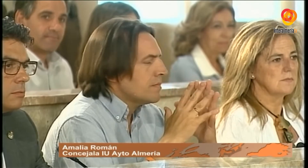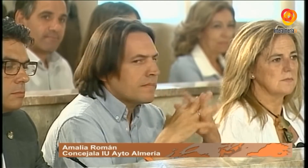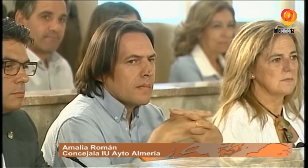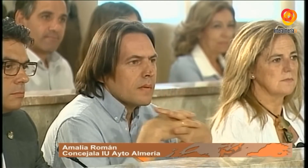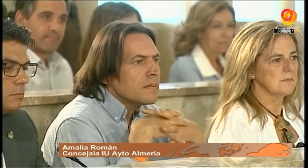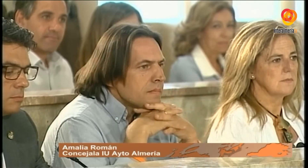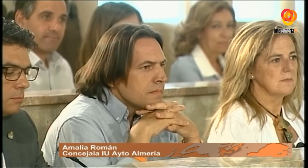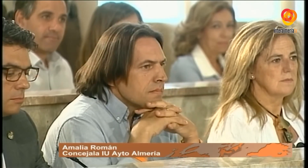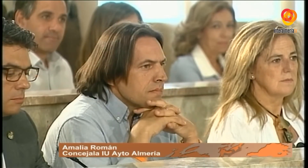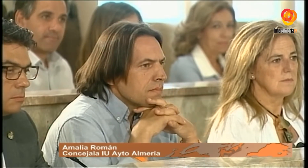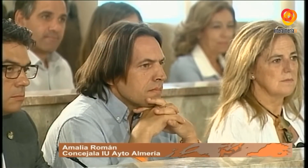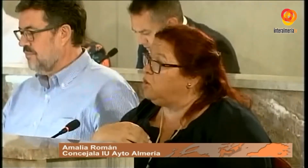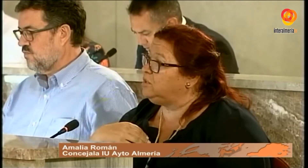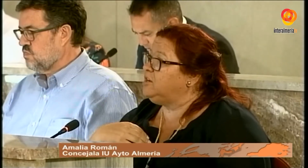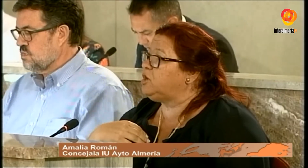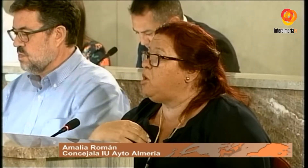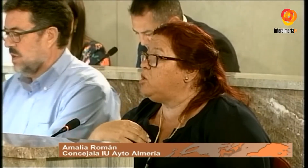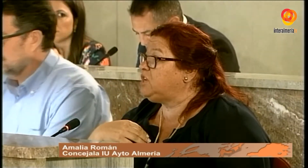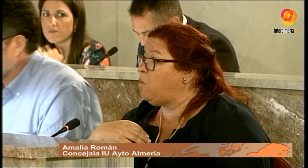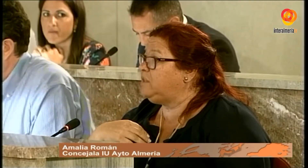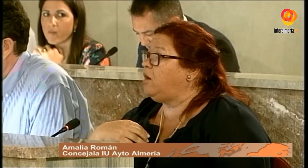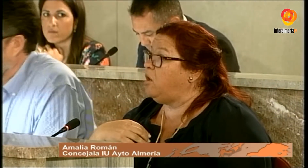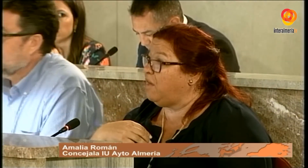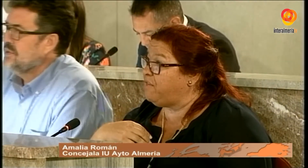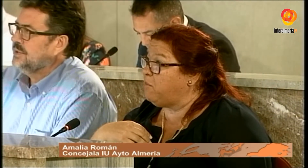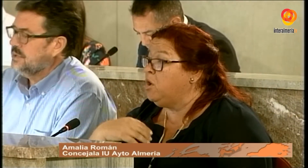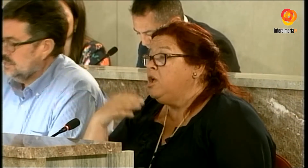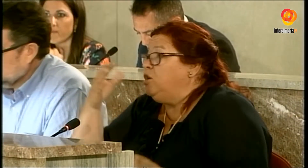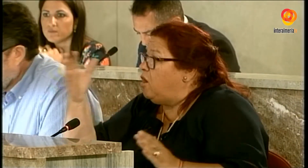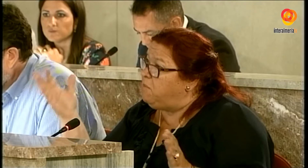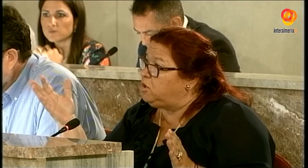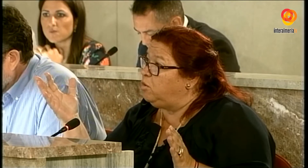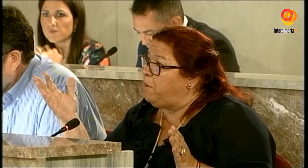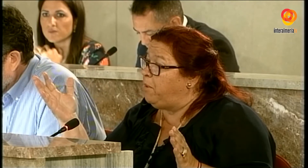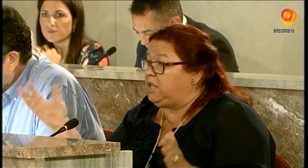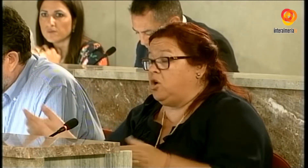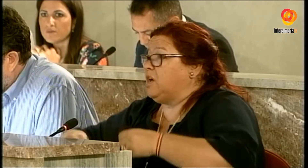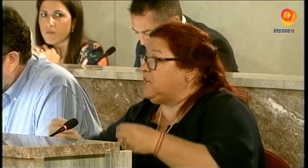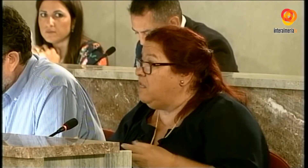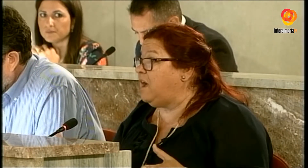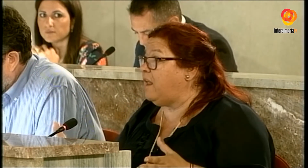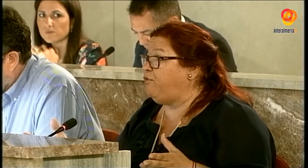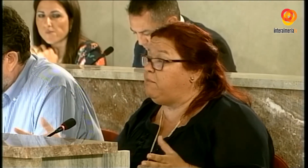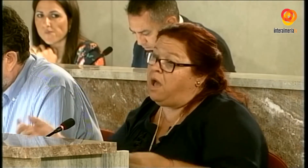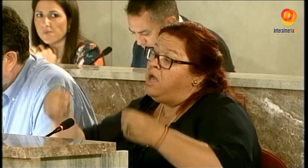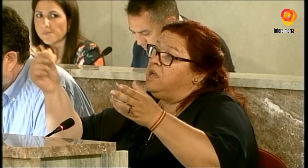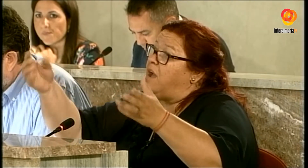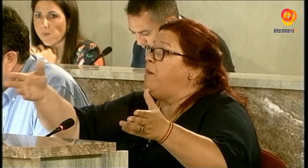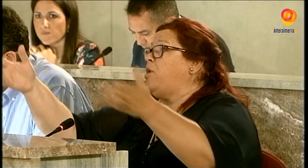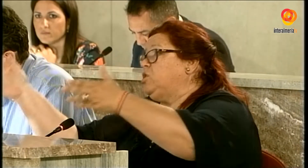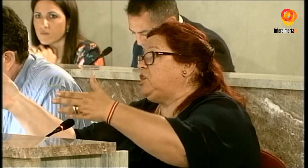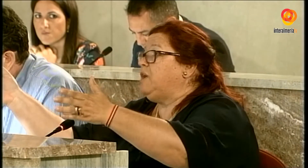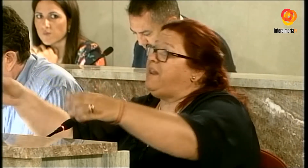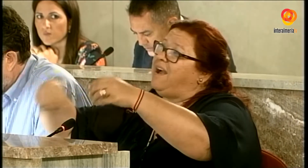pedimos, perdemos oportunidades, todo lo contrario, somos consecuentes con lo que hacemos. Y no como otros grupos políticos que se dedican a firmar y